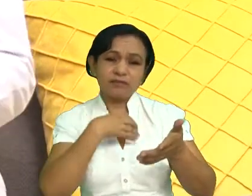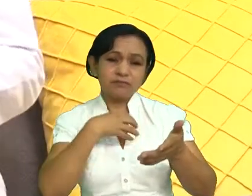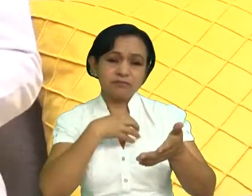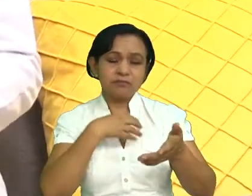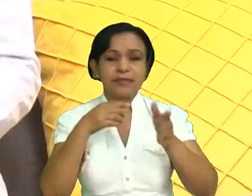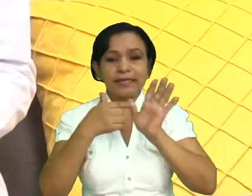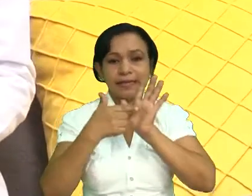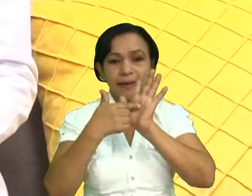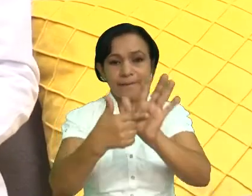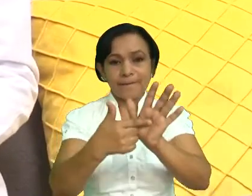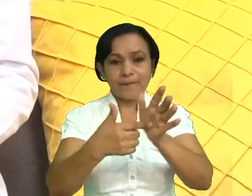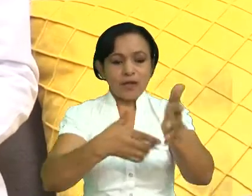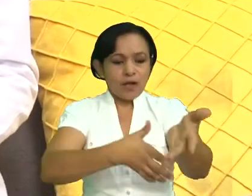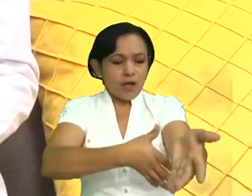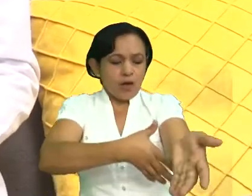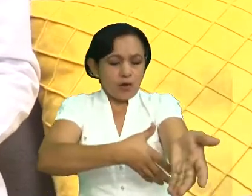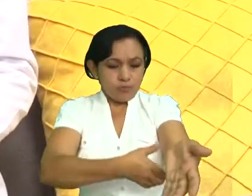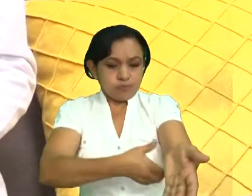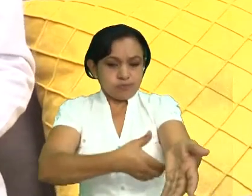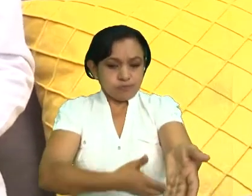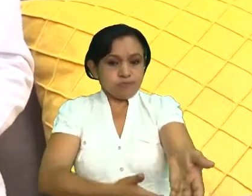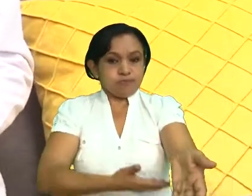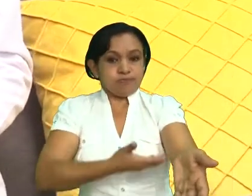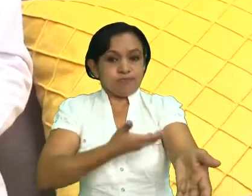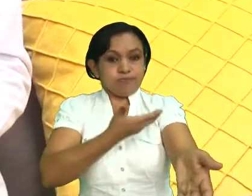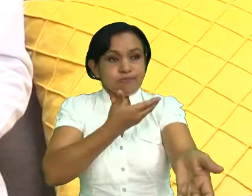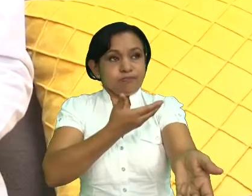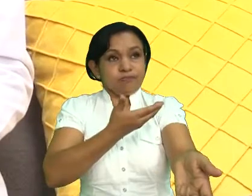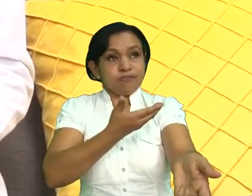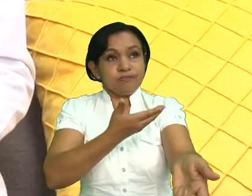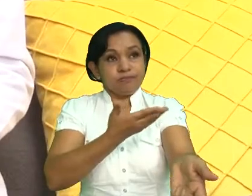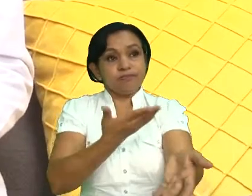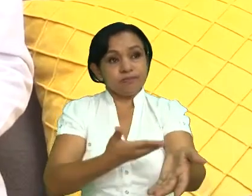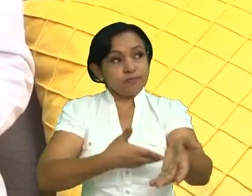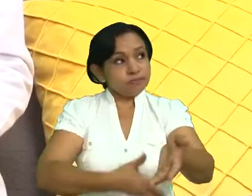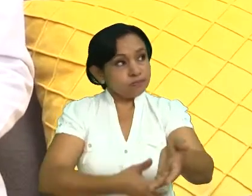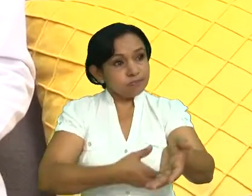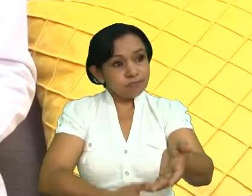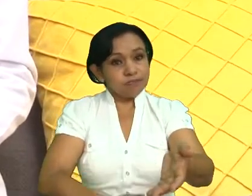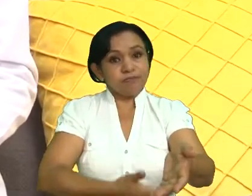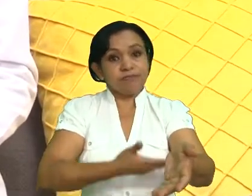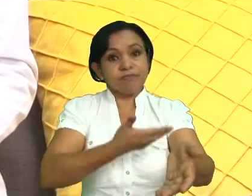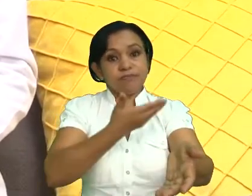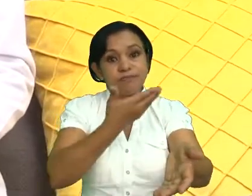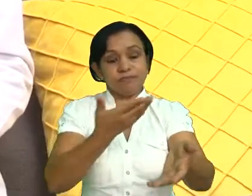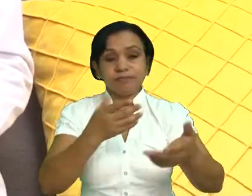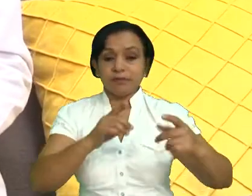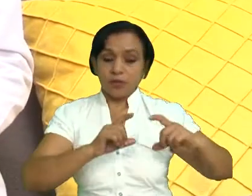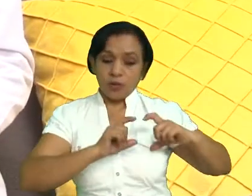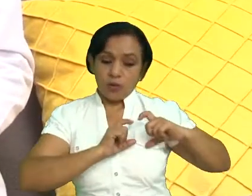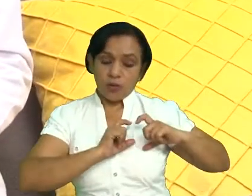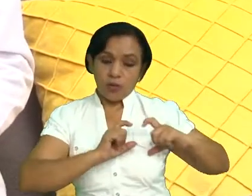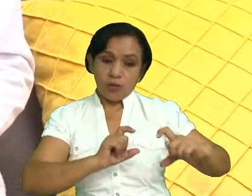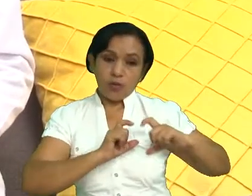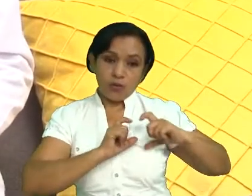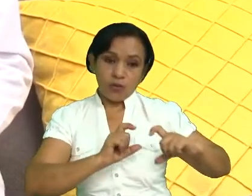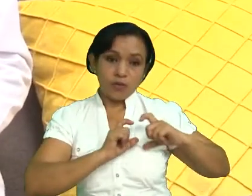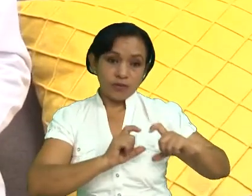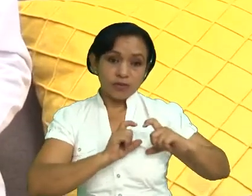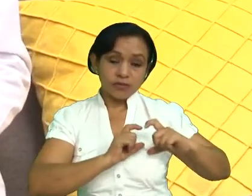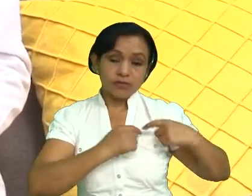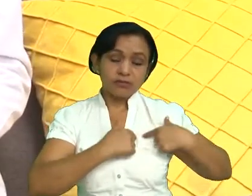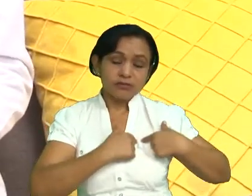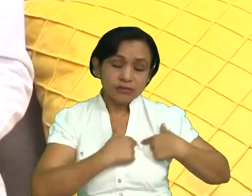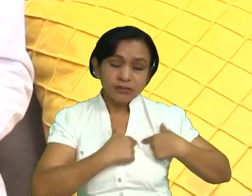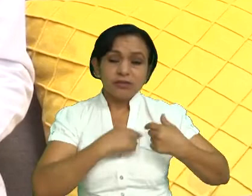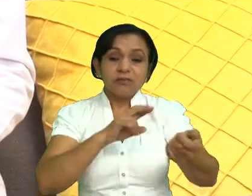por ejemplo, hipertensión arterial, los que se les sube la presión, como le llaman, que padecen del corazón, aquellas personas que